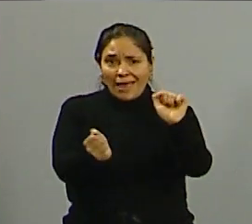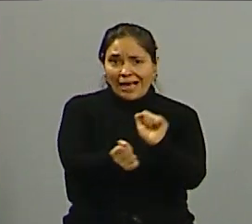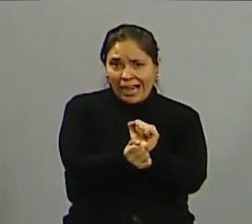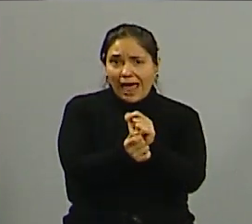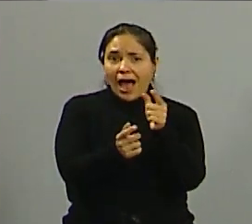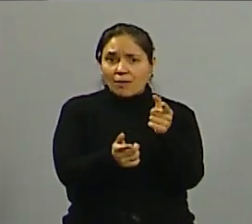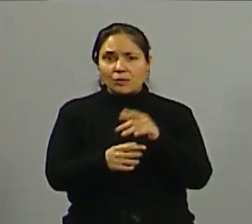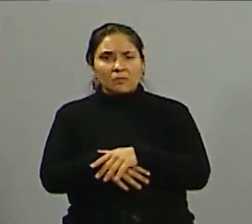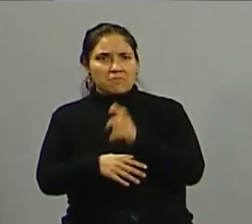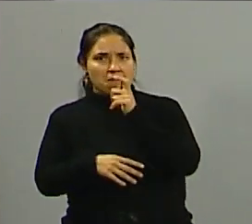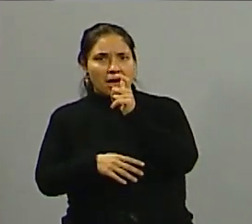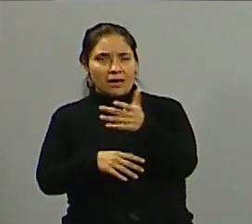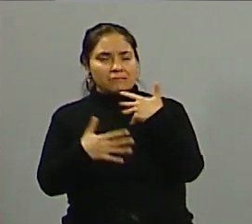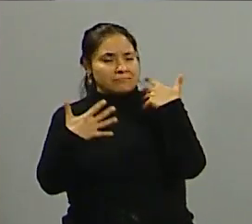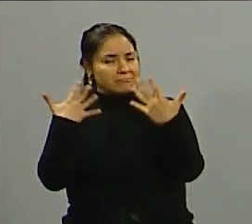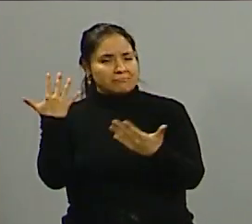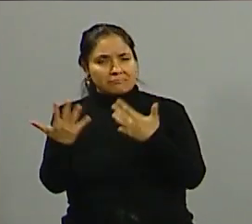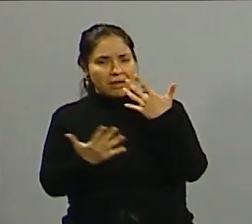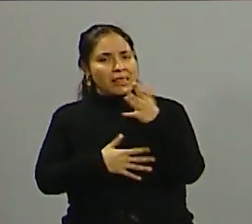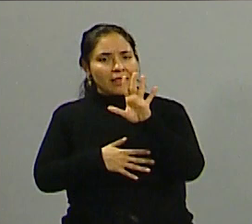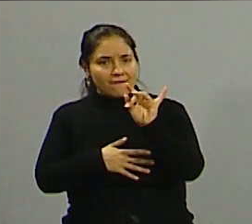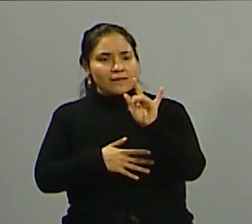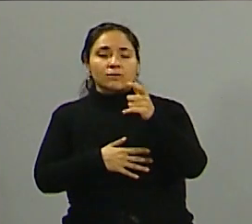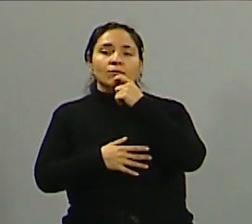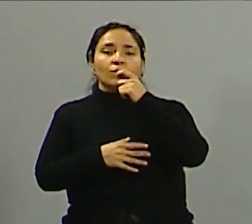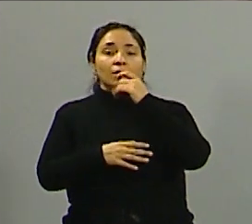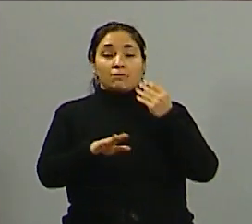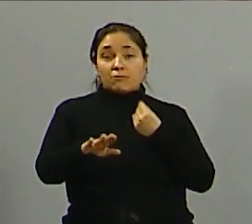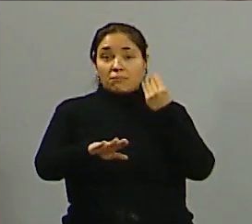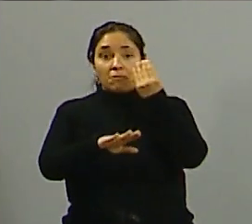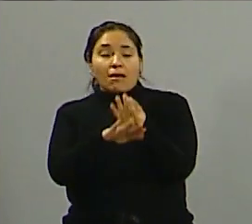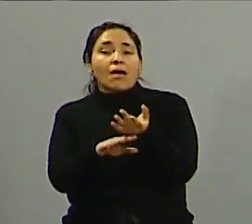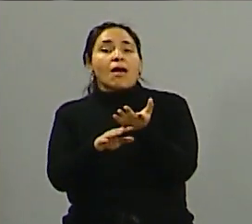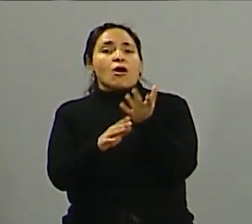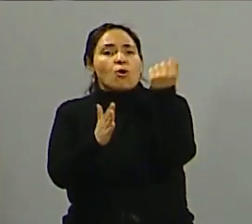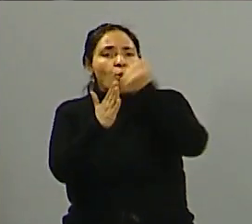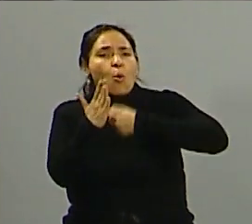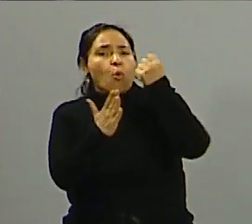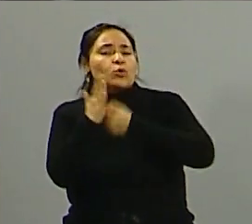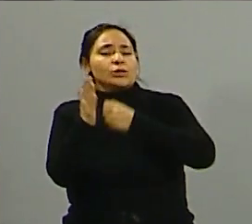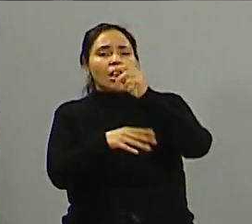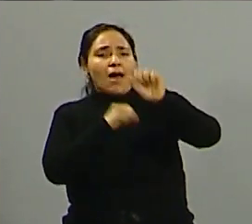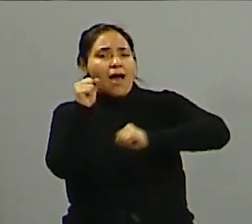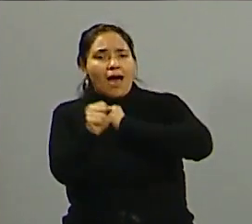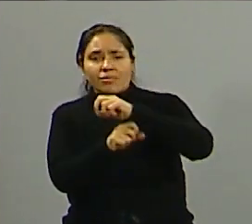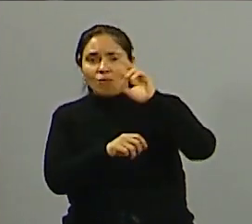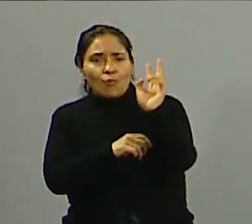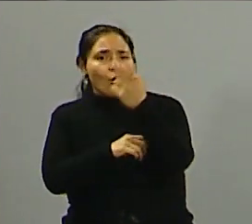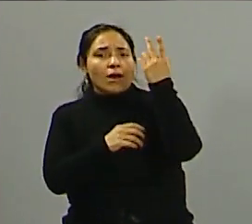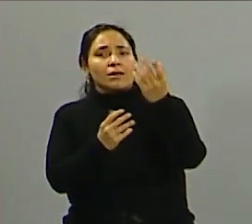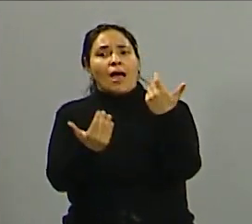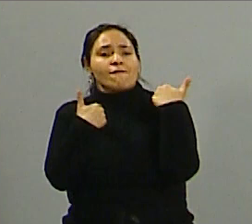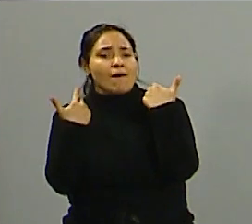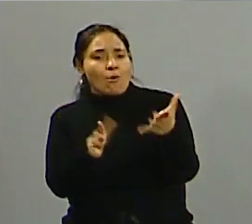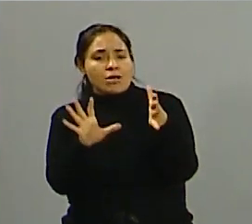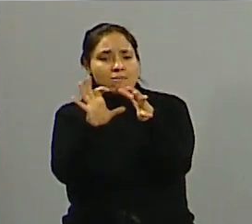bastante vacías, e ir a dar la vida por una independencia que no sabes si te favorece o